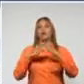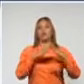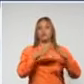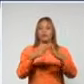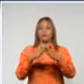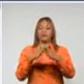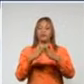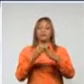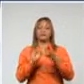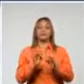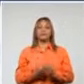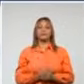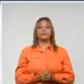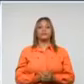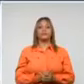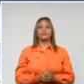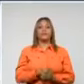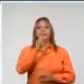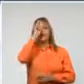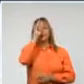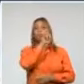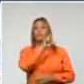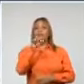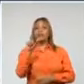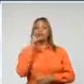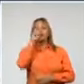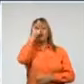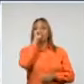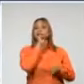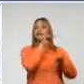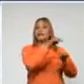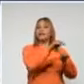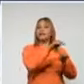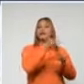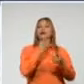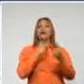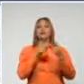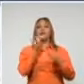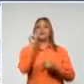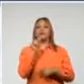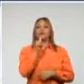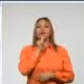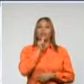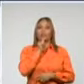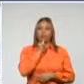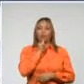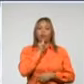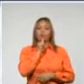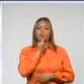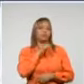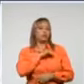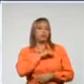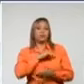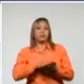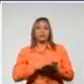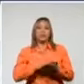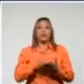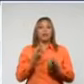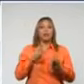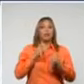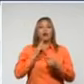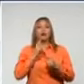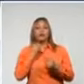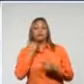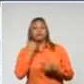envuelve. Y entonces, en hospitales generalmente se ingresan casos sospechosos con sintomatología de la enfermedad, además